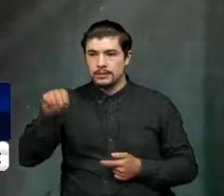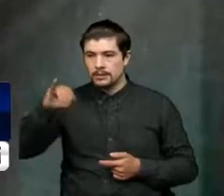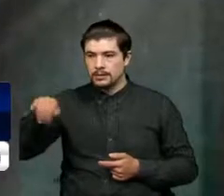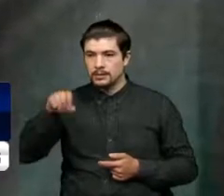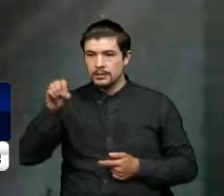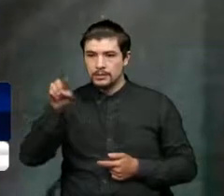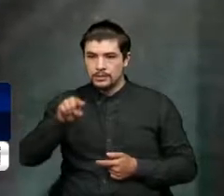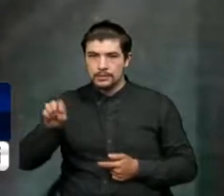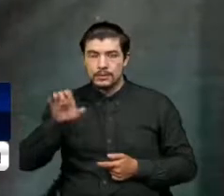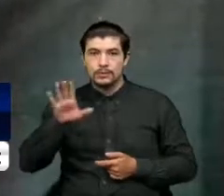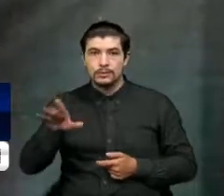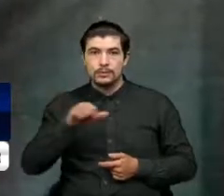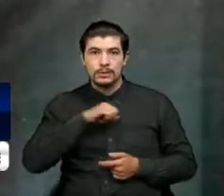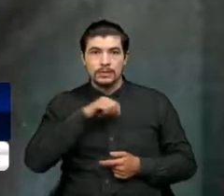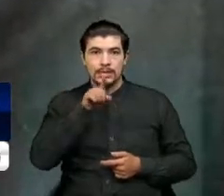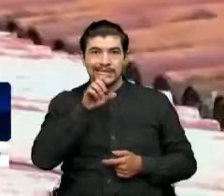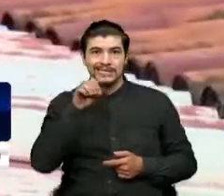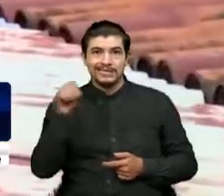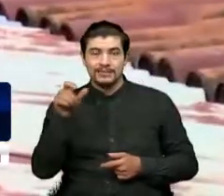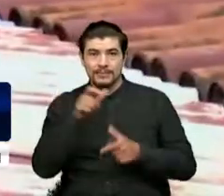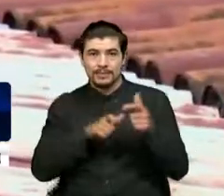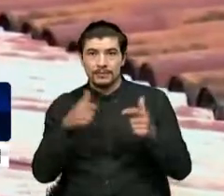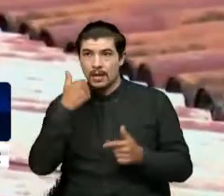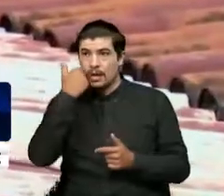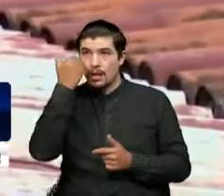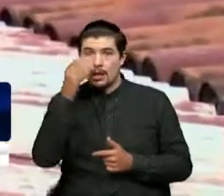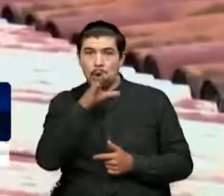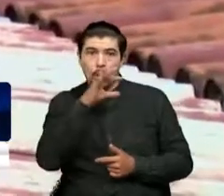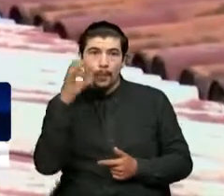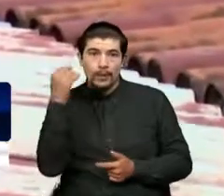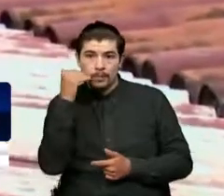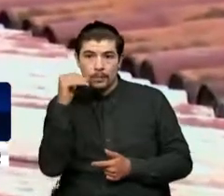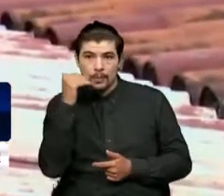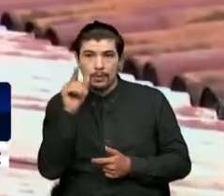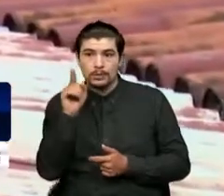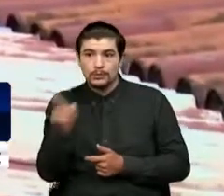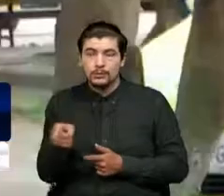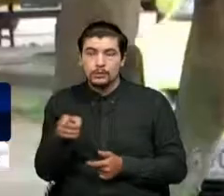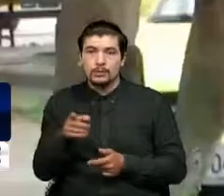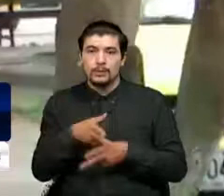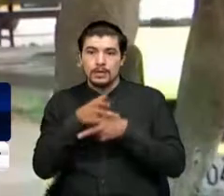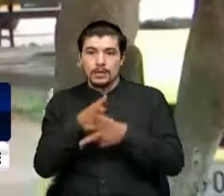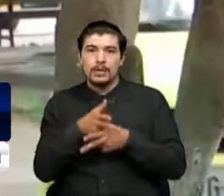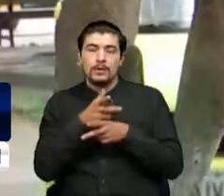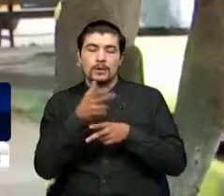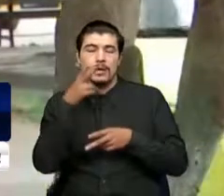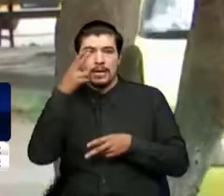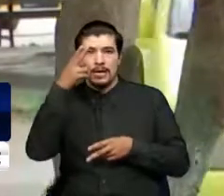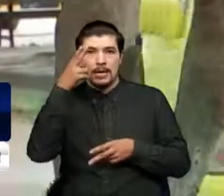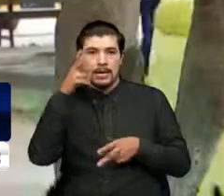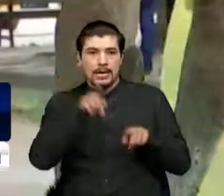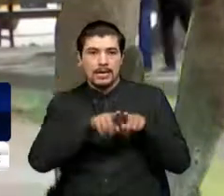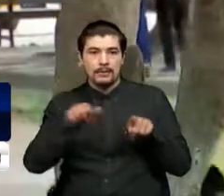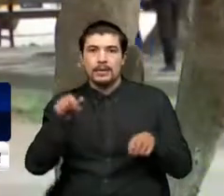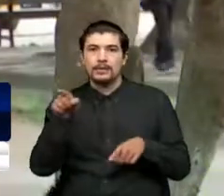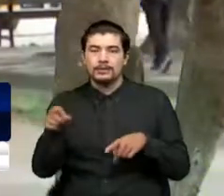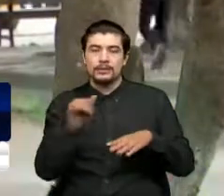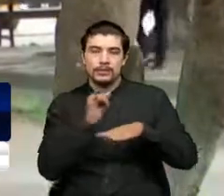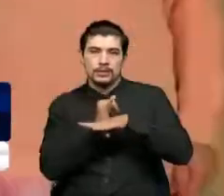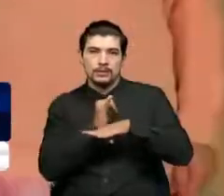alberga a más de 100 adultos mayores, entre hombres y mujeres, que están al cuidado de las hermanas de esta institución religiosa.